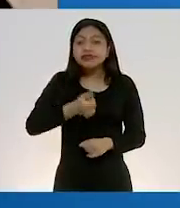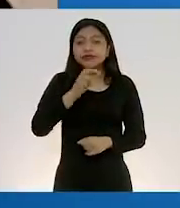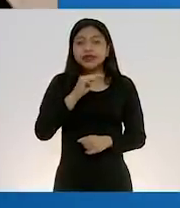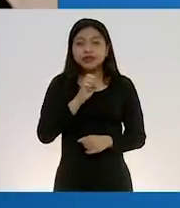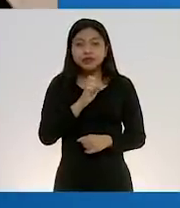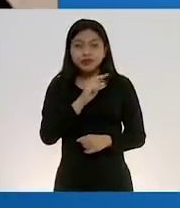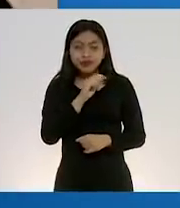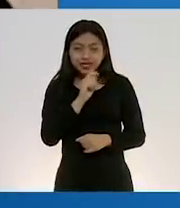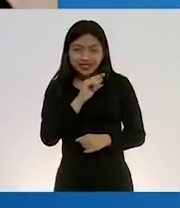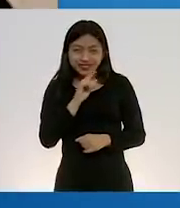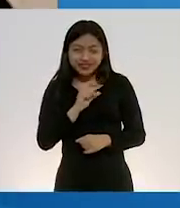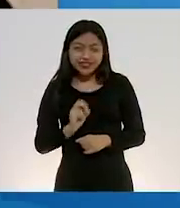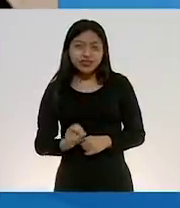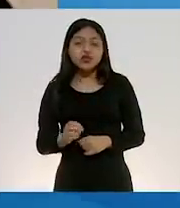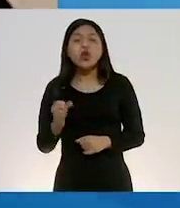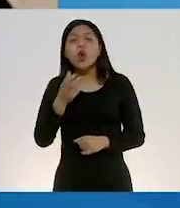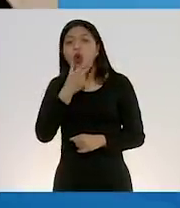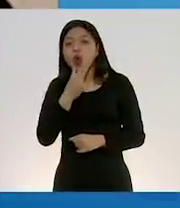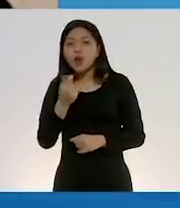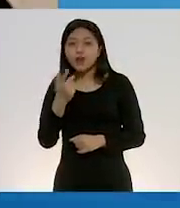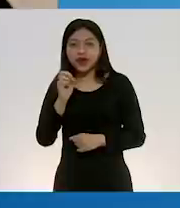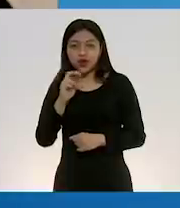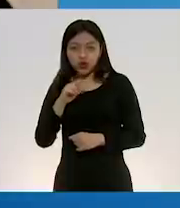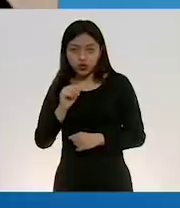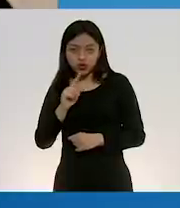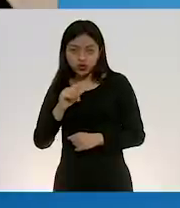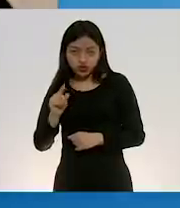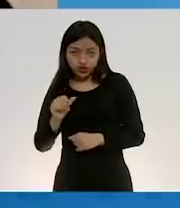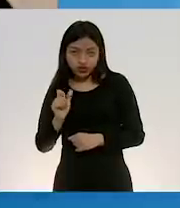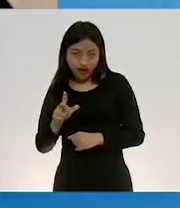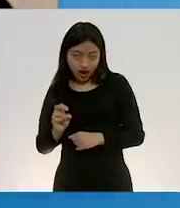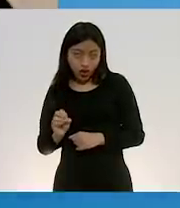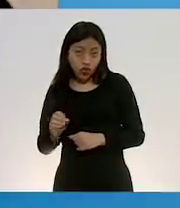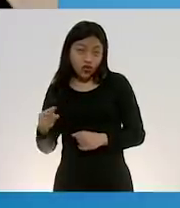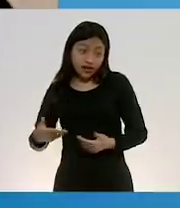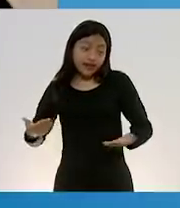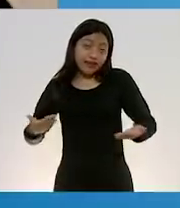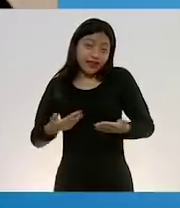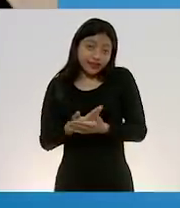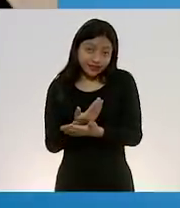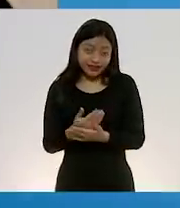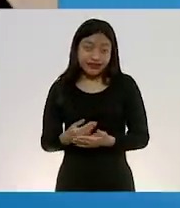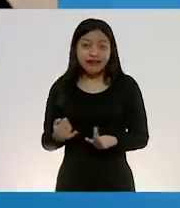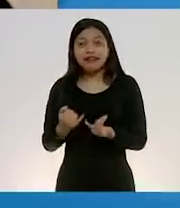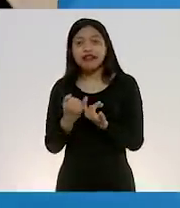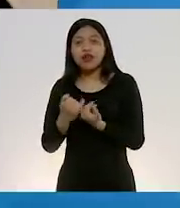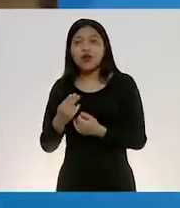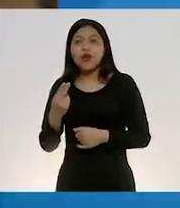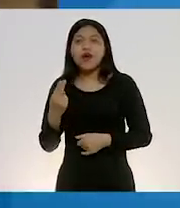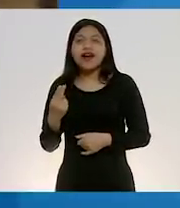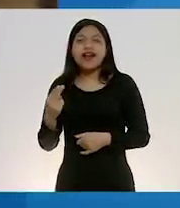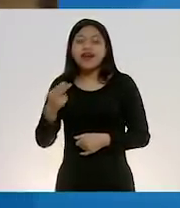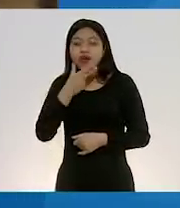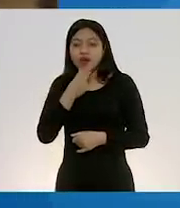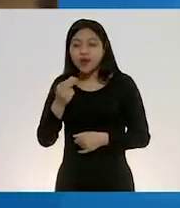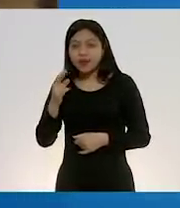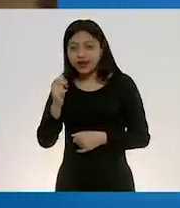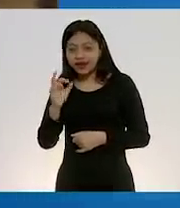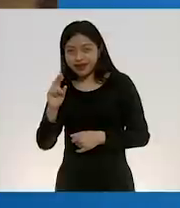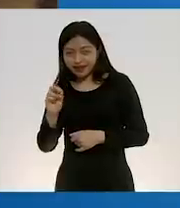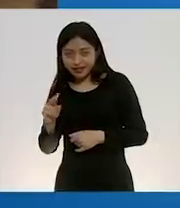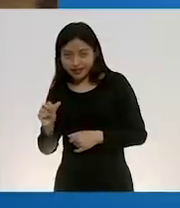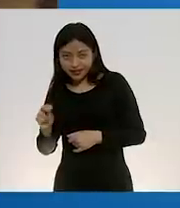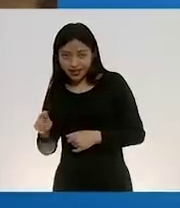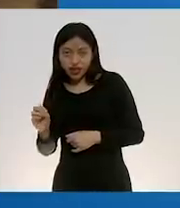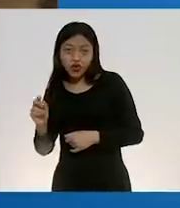hijos de Gonzalo Guerrero, don Martín Cortés, el hijo de Hernán Cortés y la Malinche. Bueno, y hasta